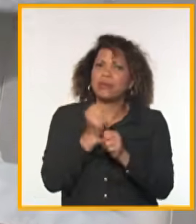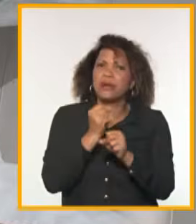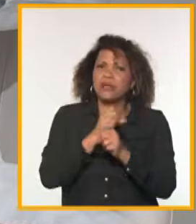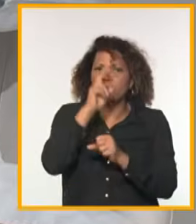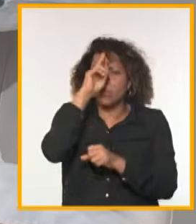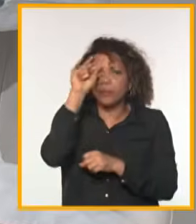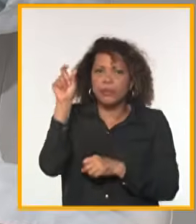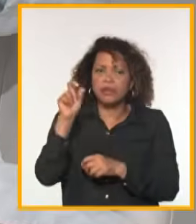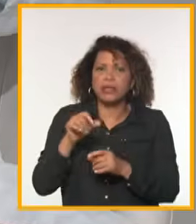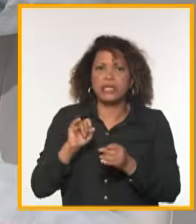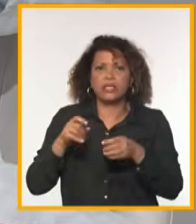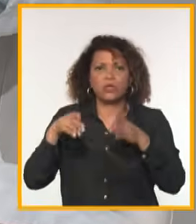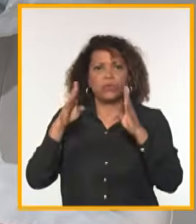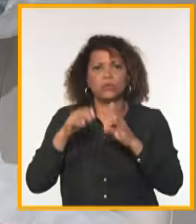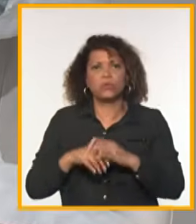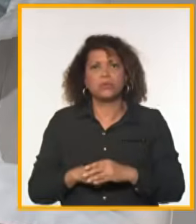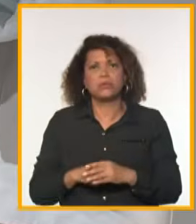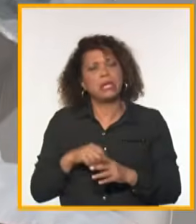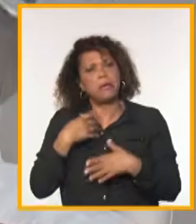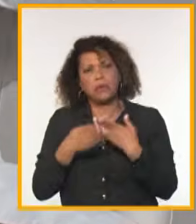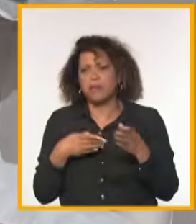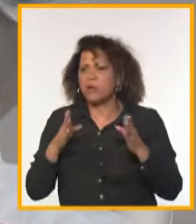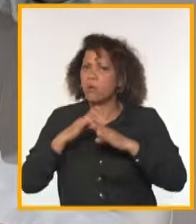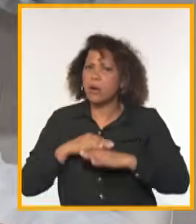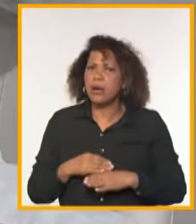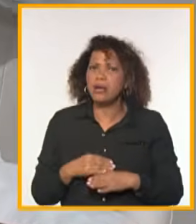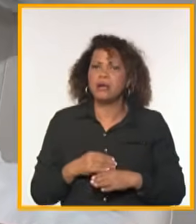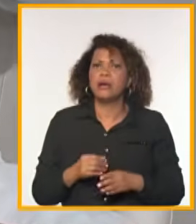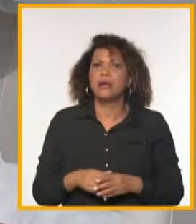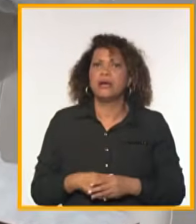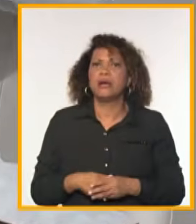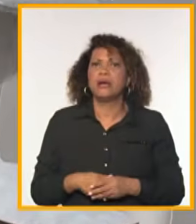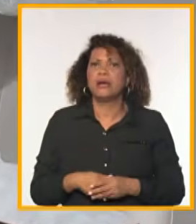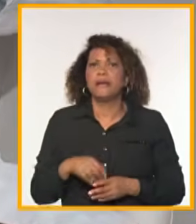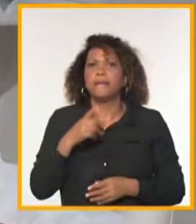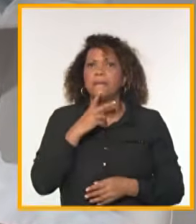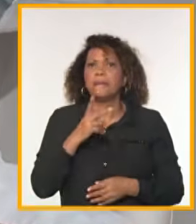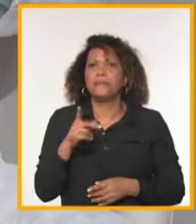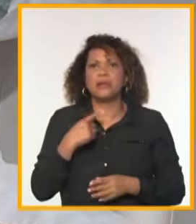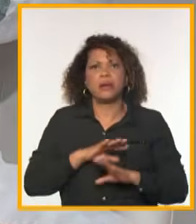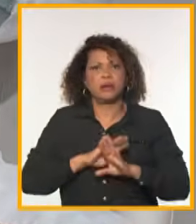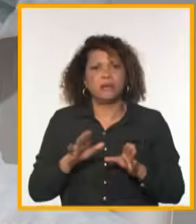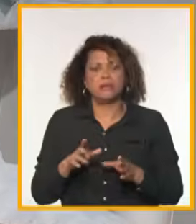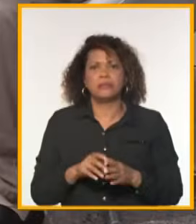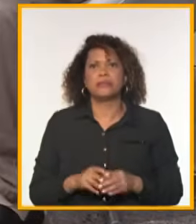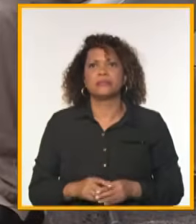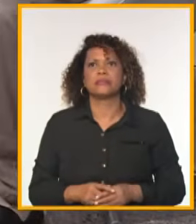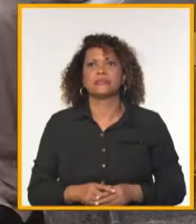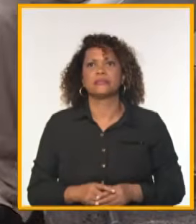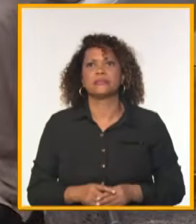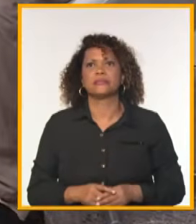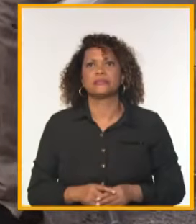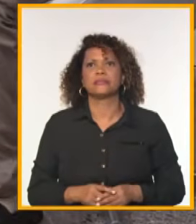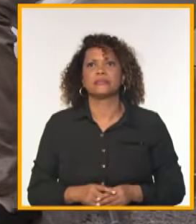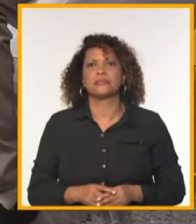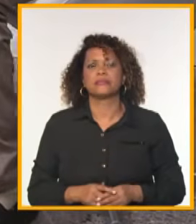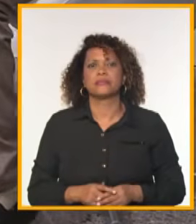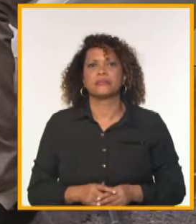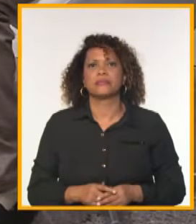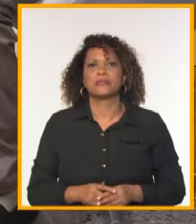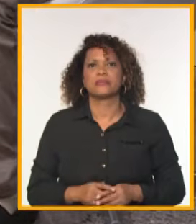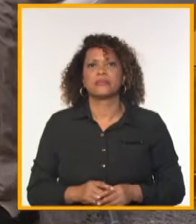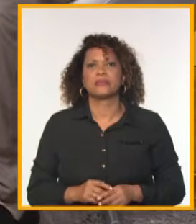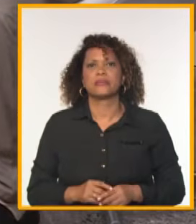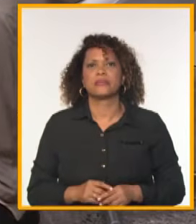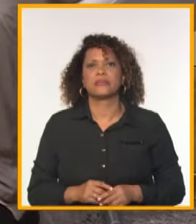ninguno. Ponemos al sanatorio bajo el Instituto de Medicina Tropical. Digo, no, mire,